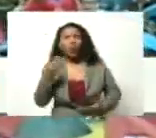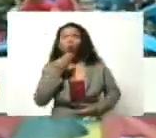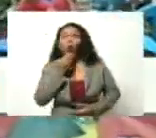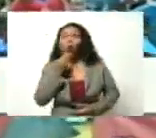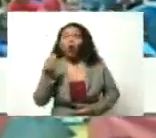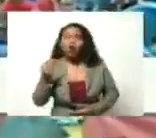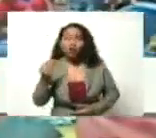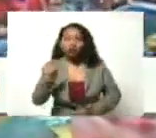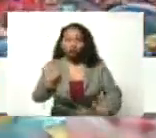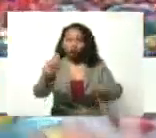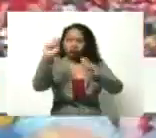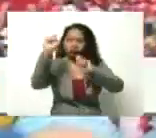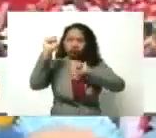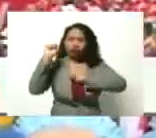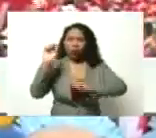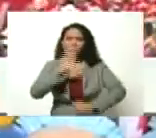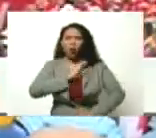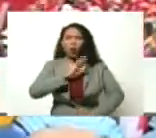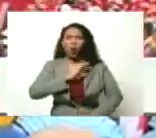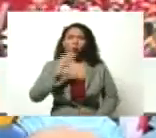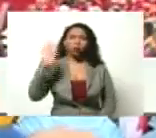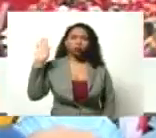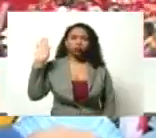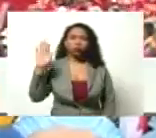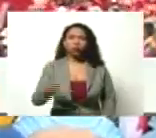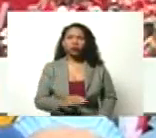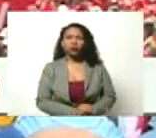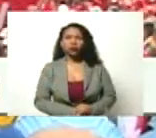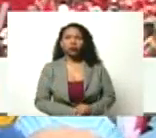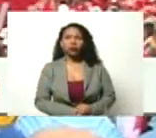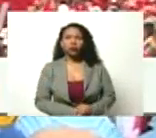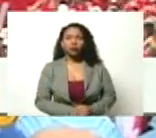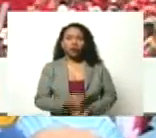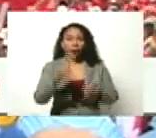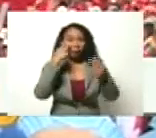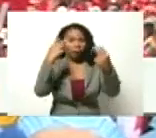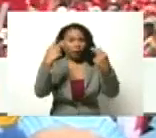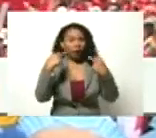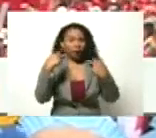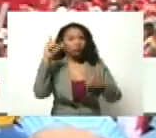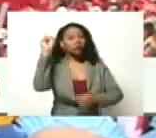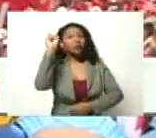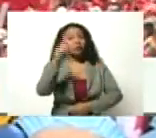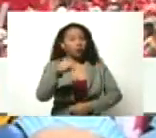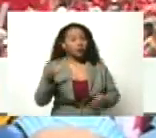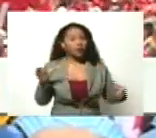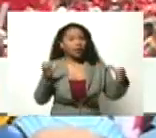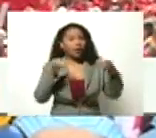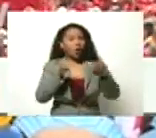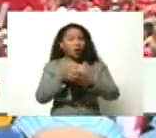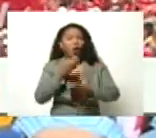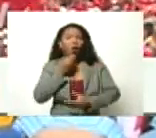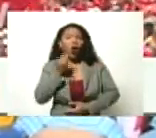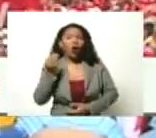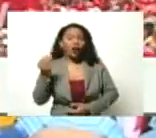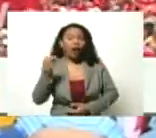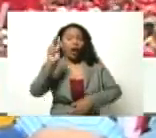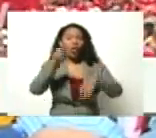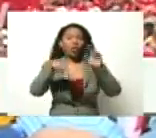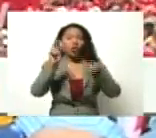que lo asumió como propio miren también se reúnen la juventud el